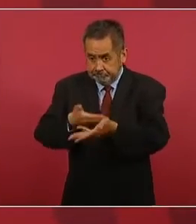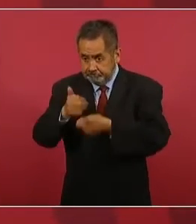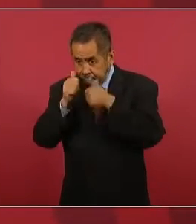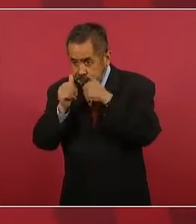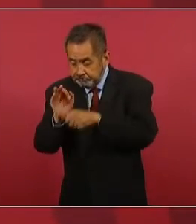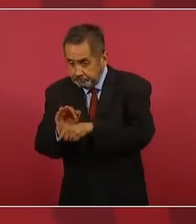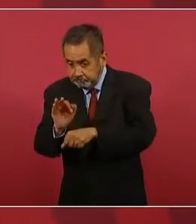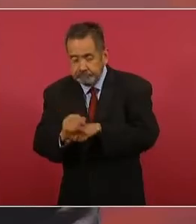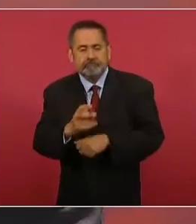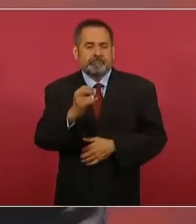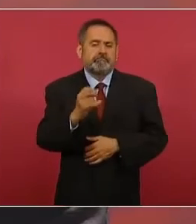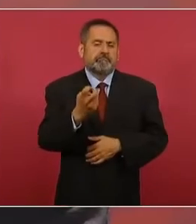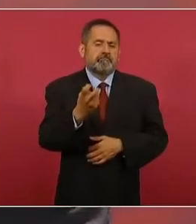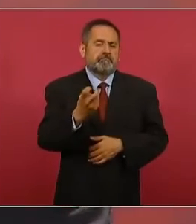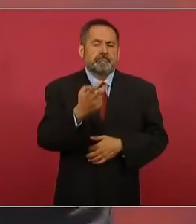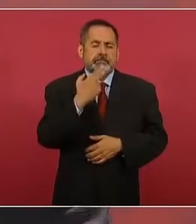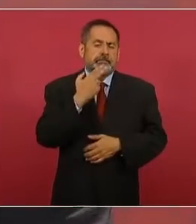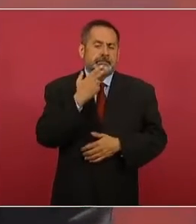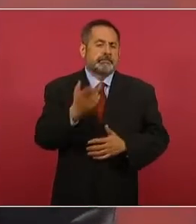Cuando,